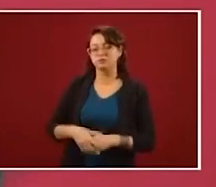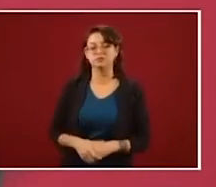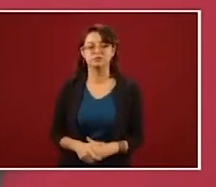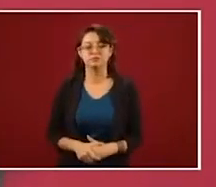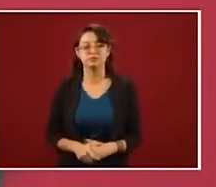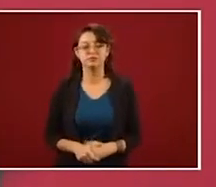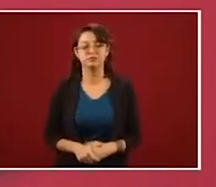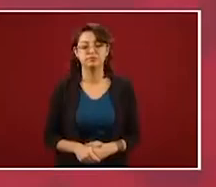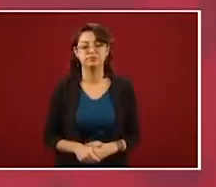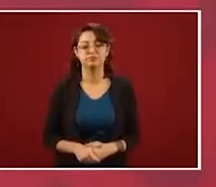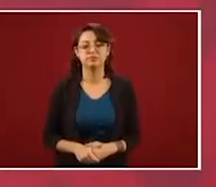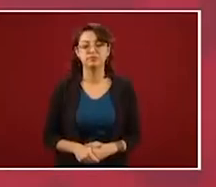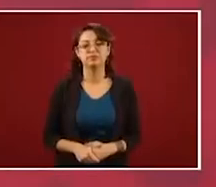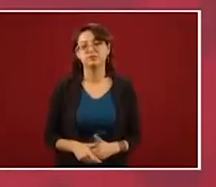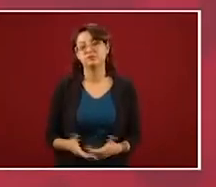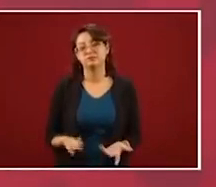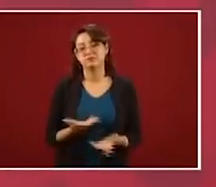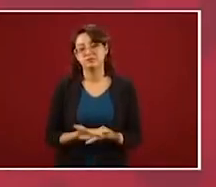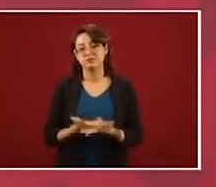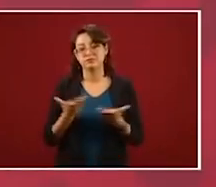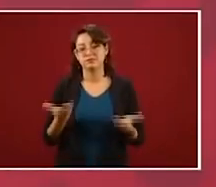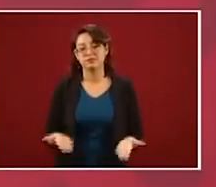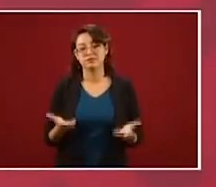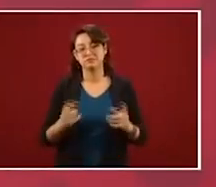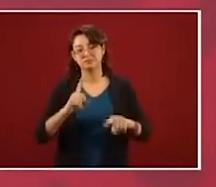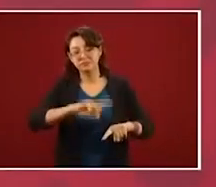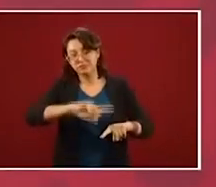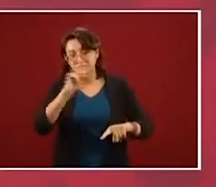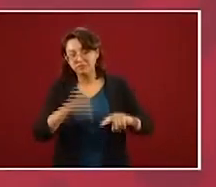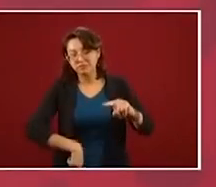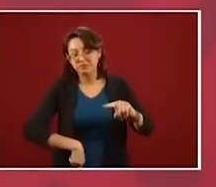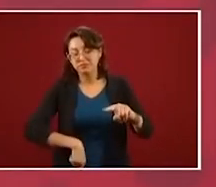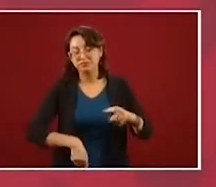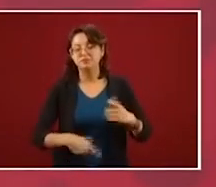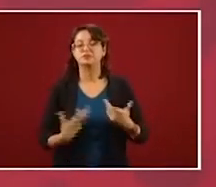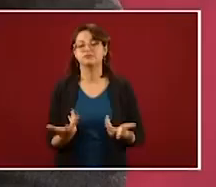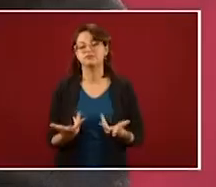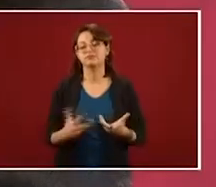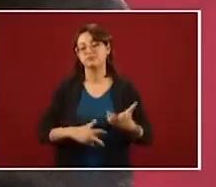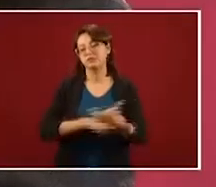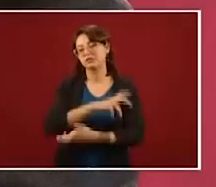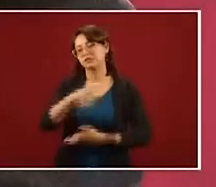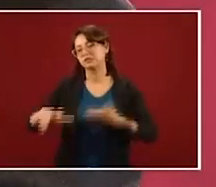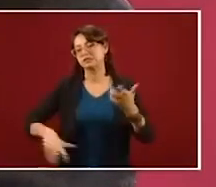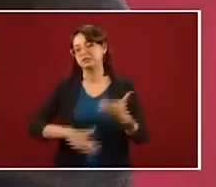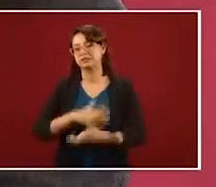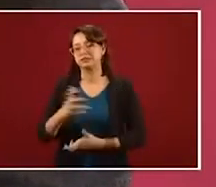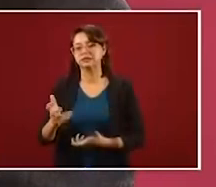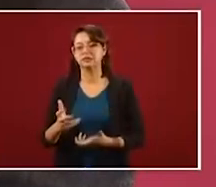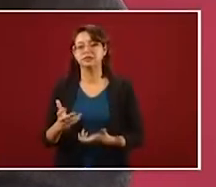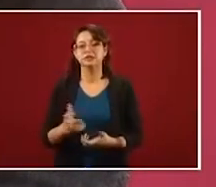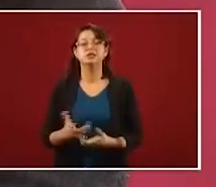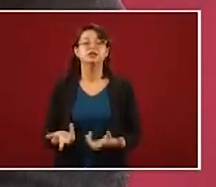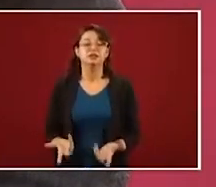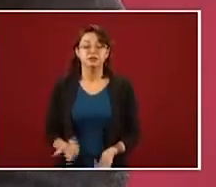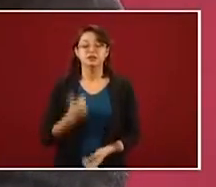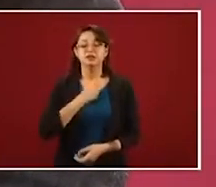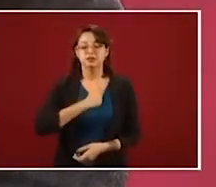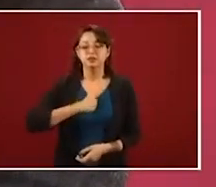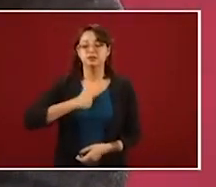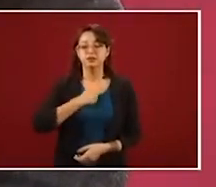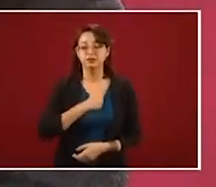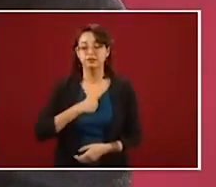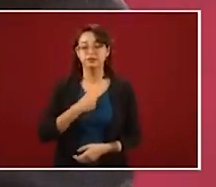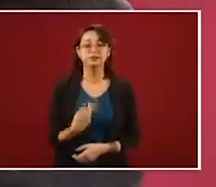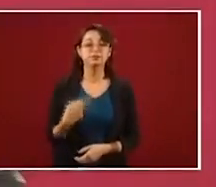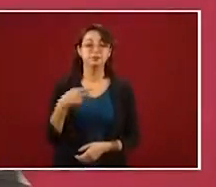Y pues por eso todo esto que está sucediendo, lamentablemente, pero vamos hacia